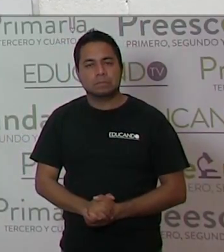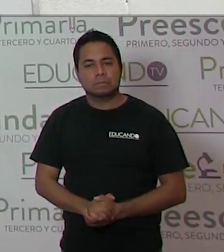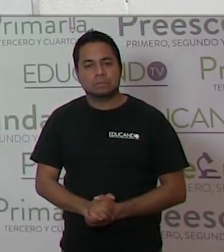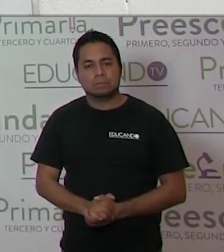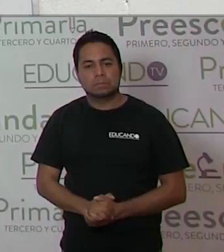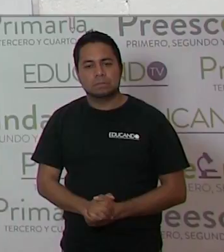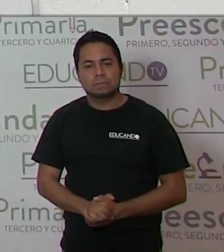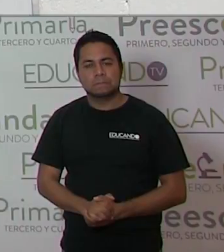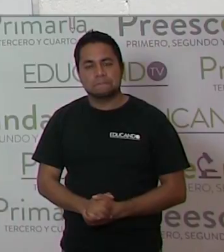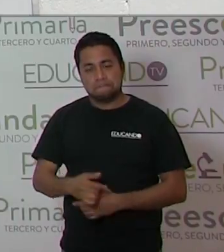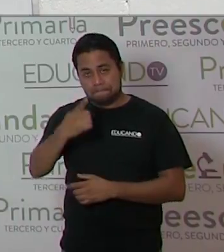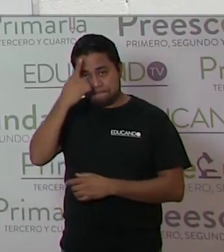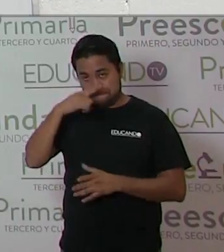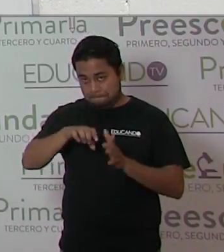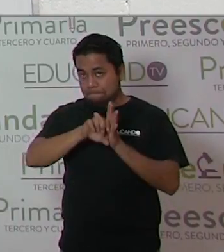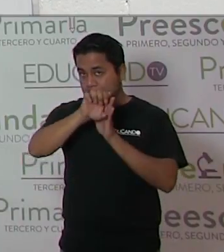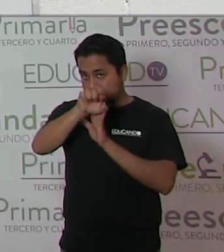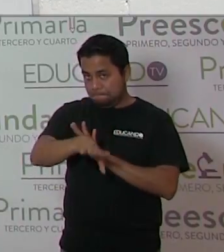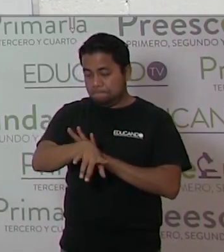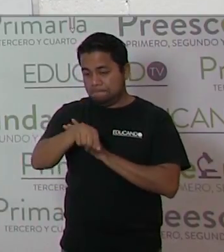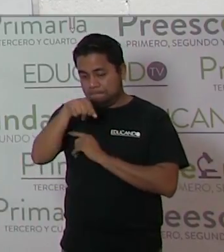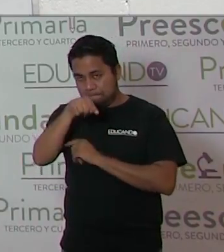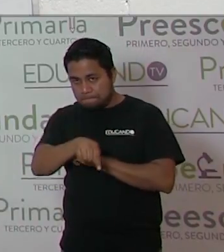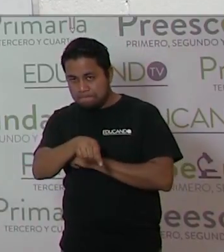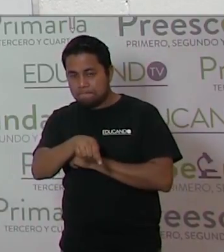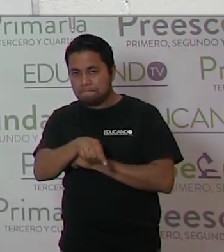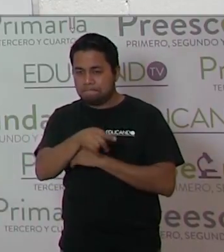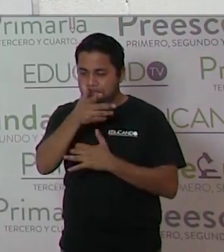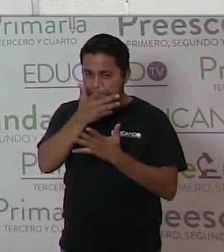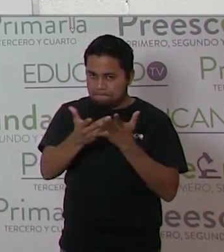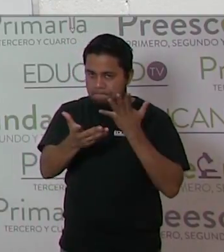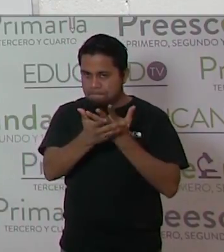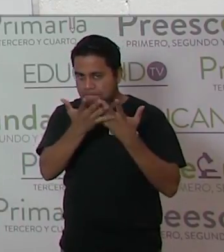Definitivamente para construir un